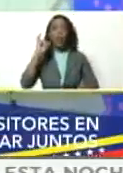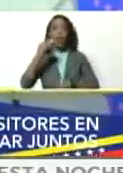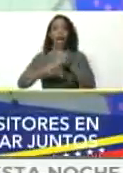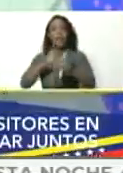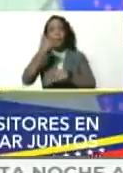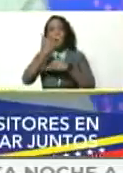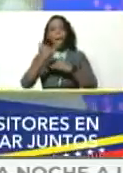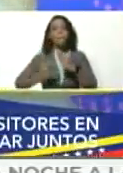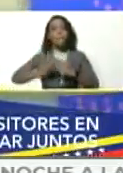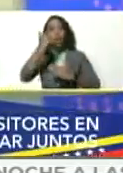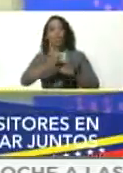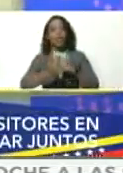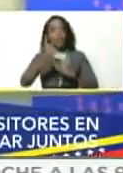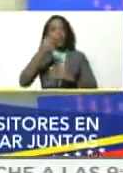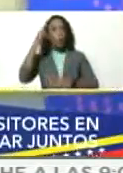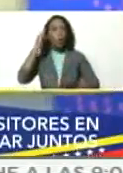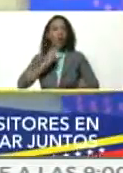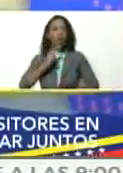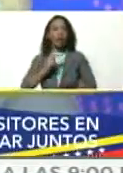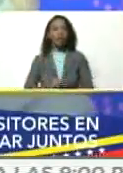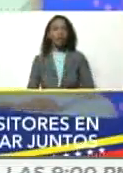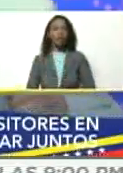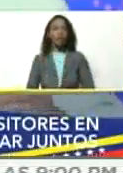proyecto bolivariano.